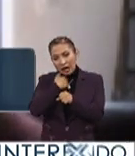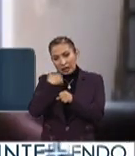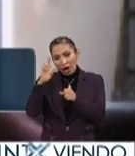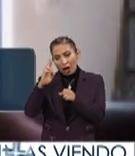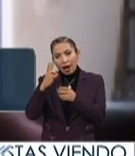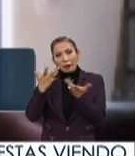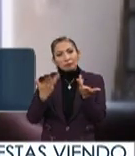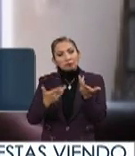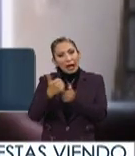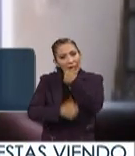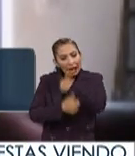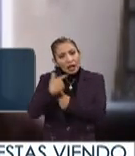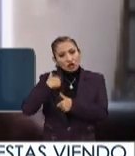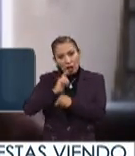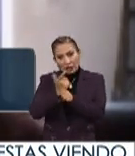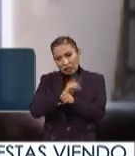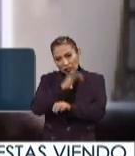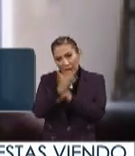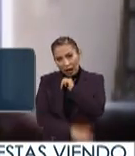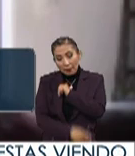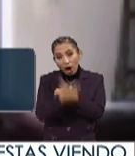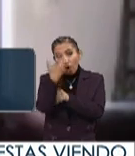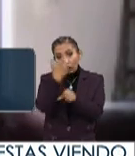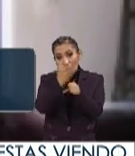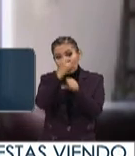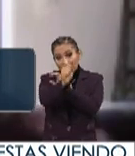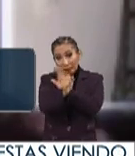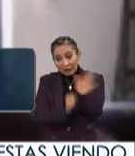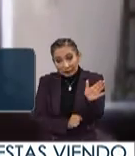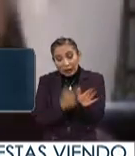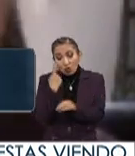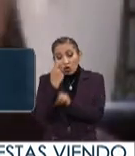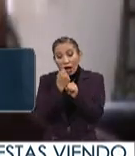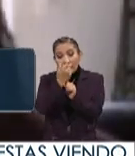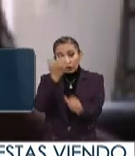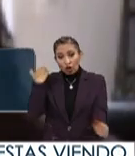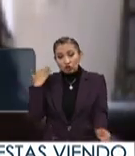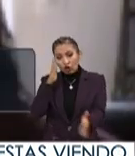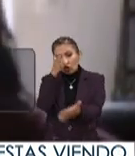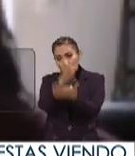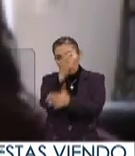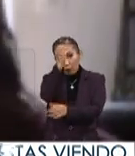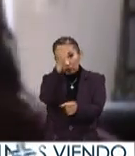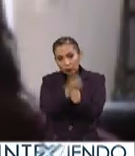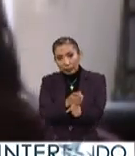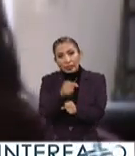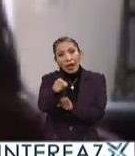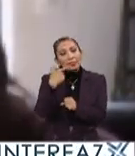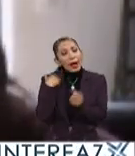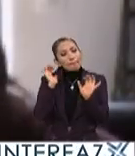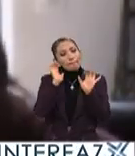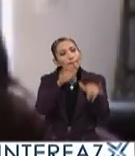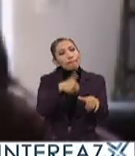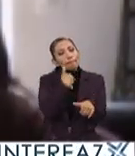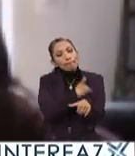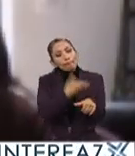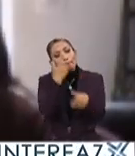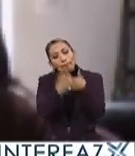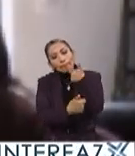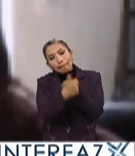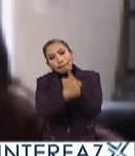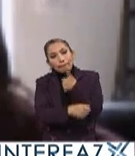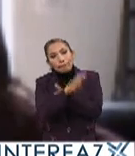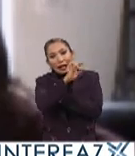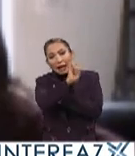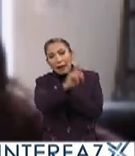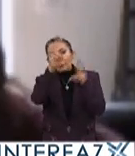mi licenciatura, estoy en 8º semestre. Y el año pasado tuve la oportunidad de aplicar para esta beca